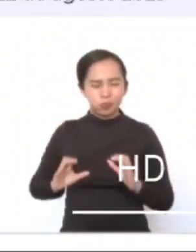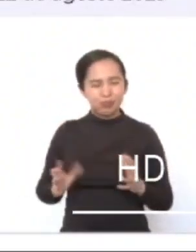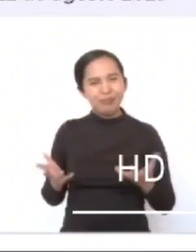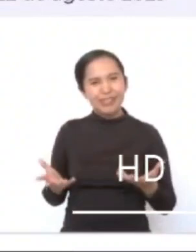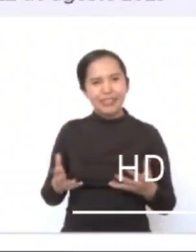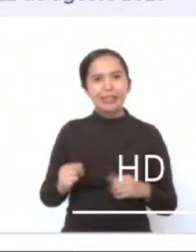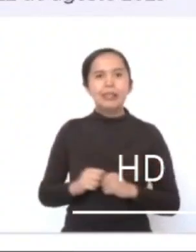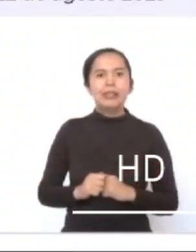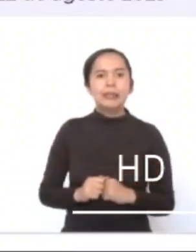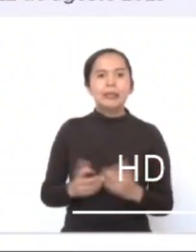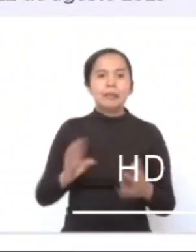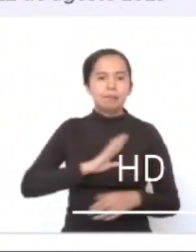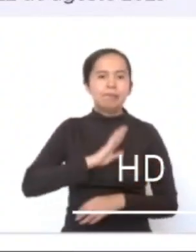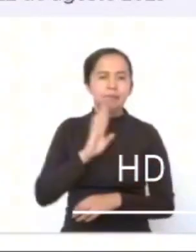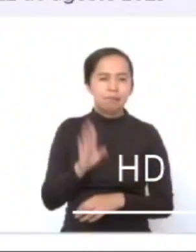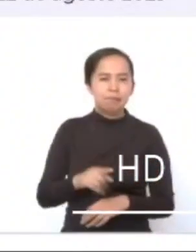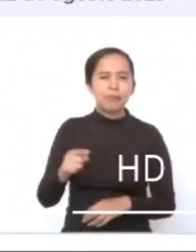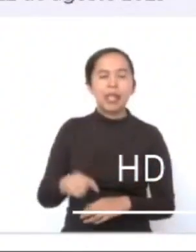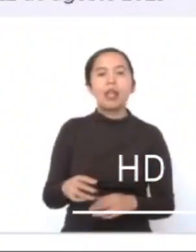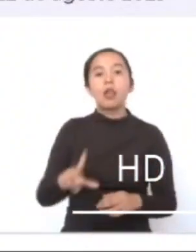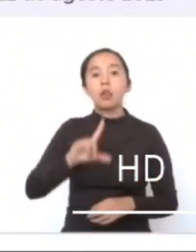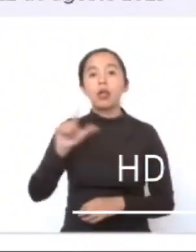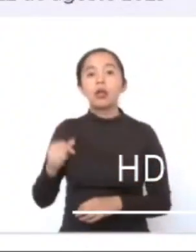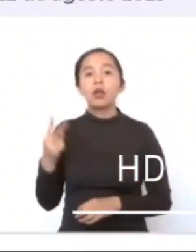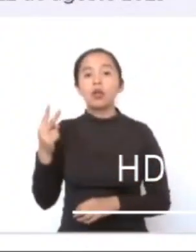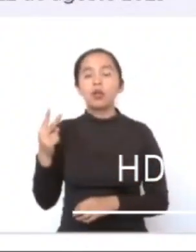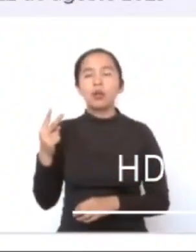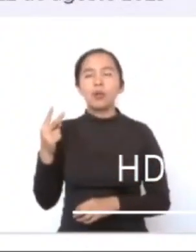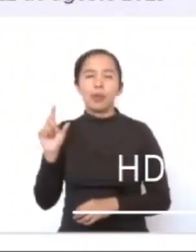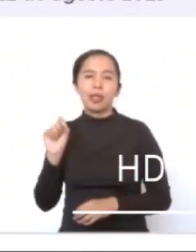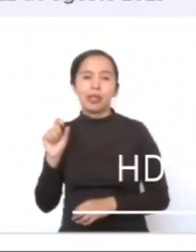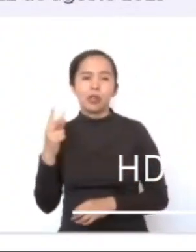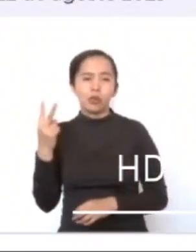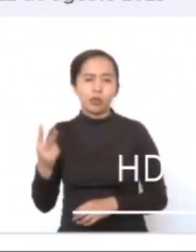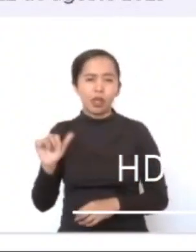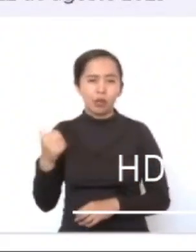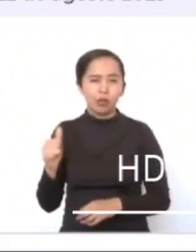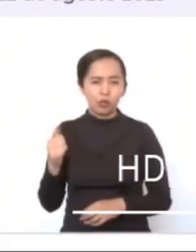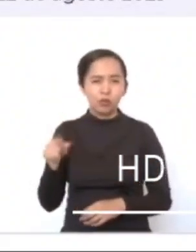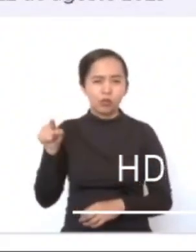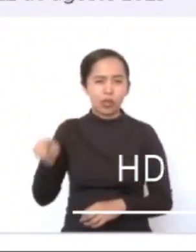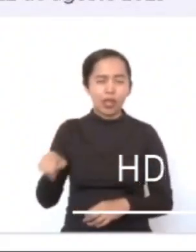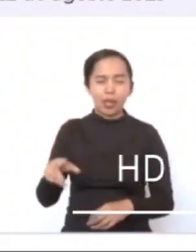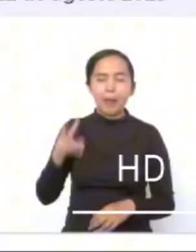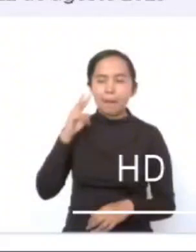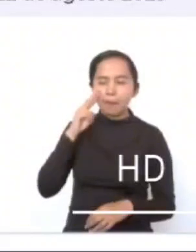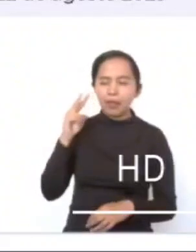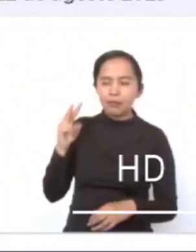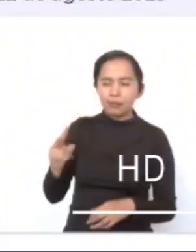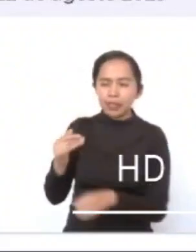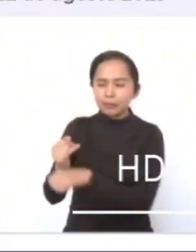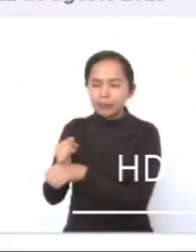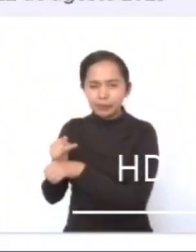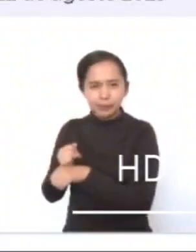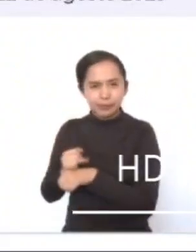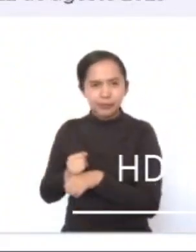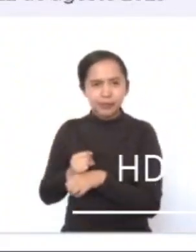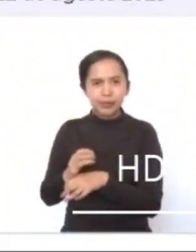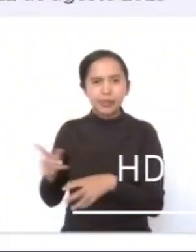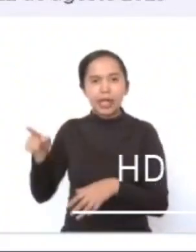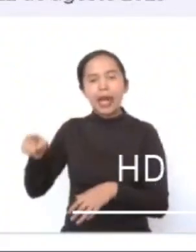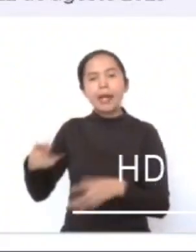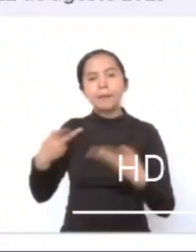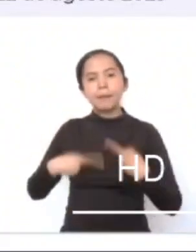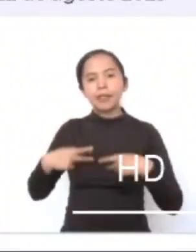una orden de aprehensión y el 22 de agosto de este año logramos cumplimentar deteniendo